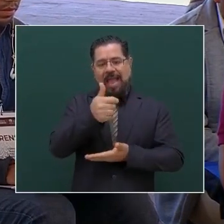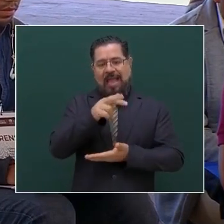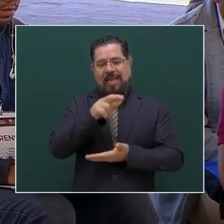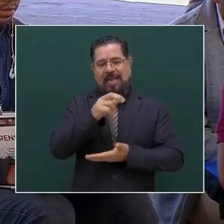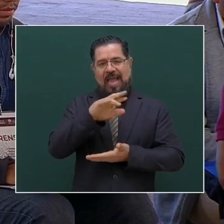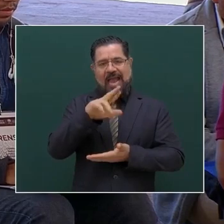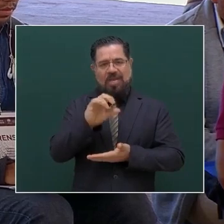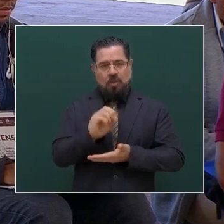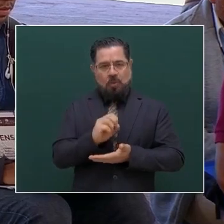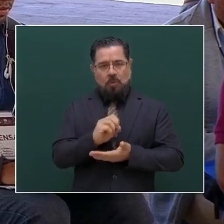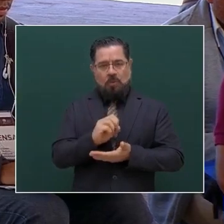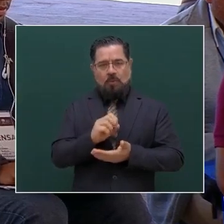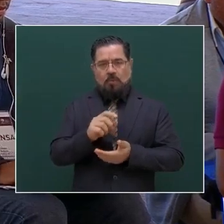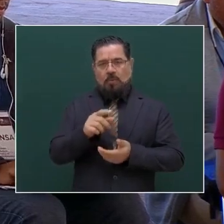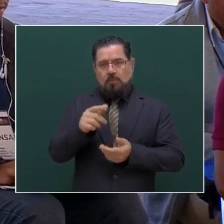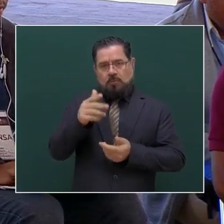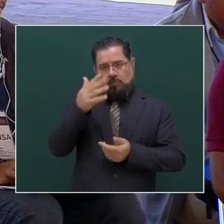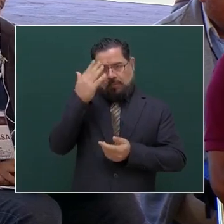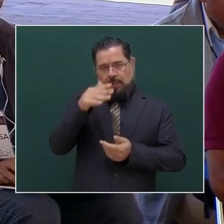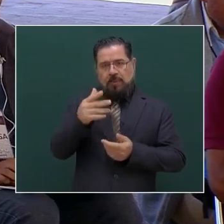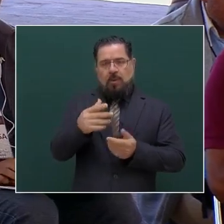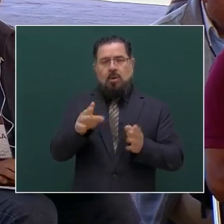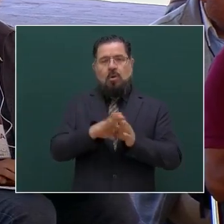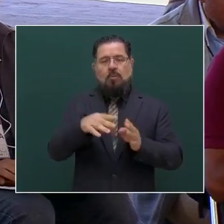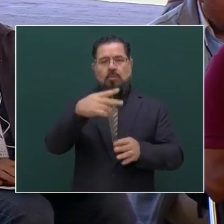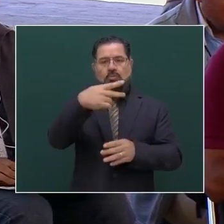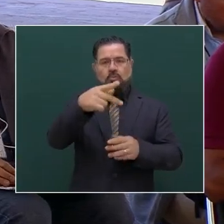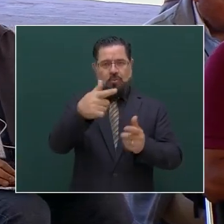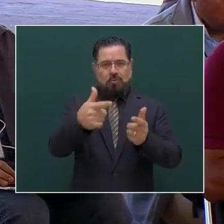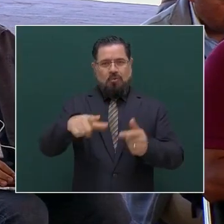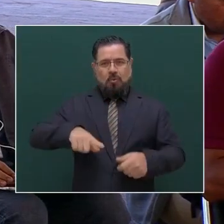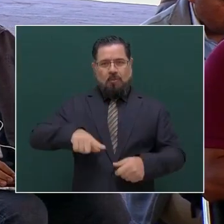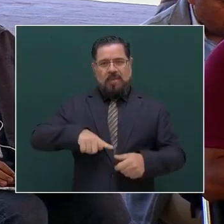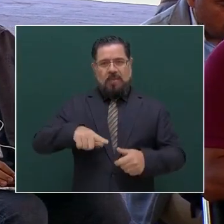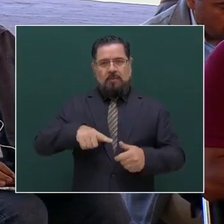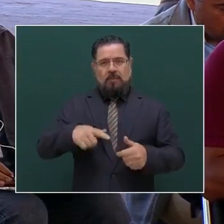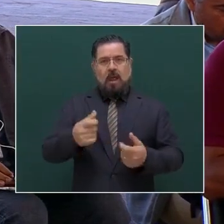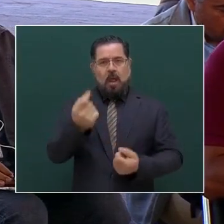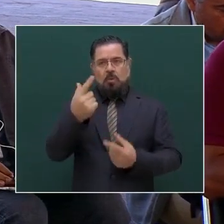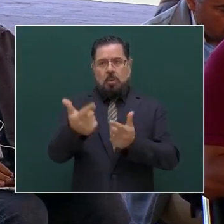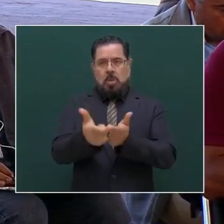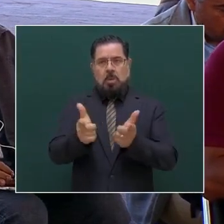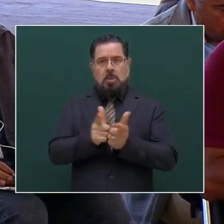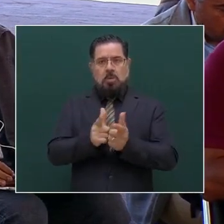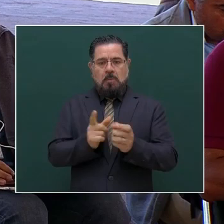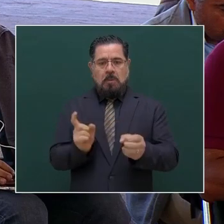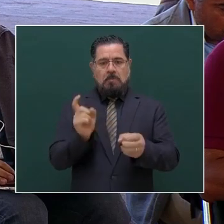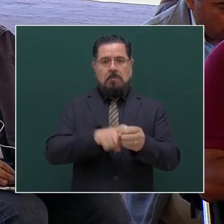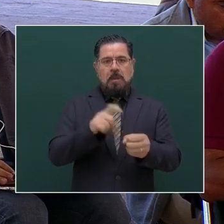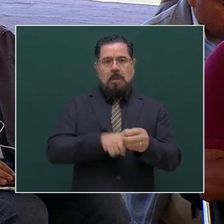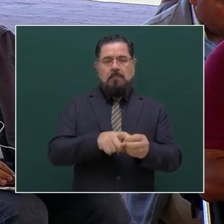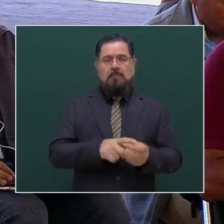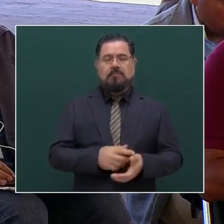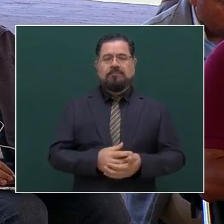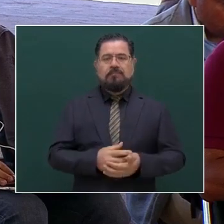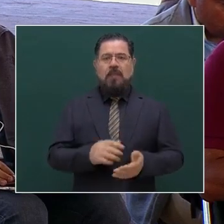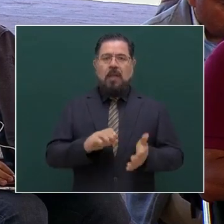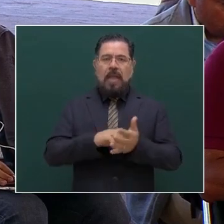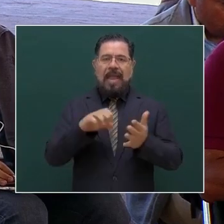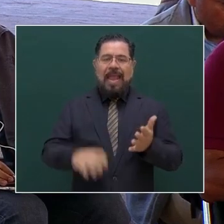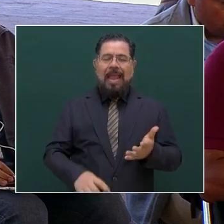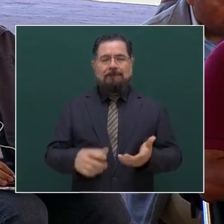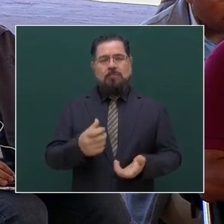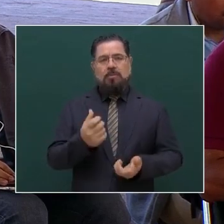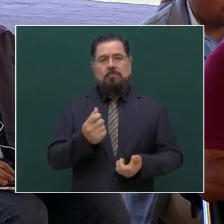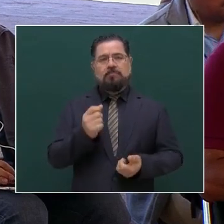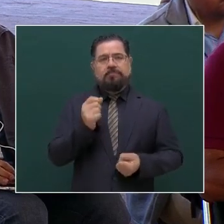grupos a su gobierno, pero pues, por ejemplo, aquí está Durazo, llevó muchos